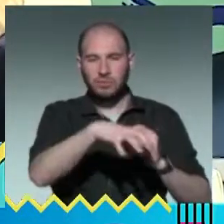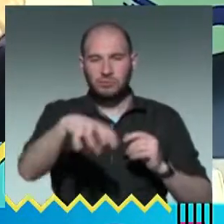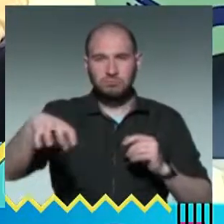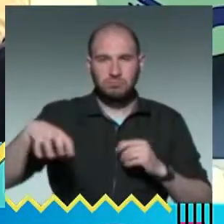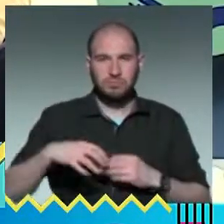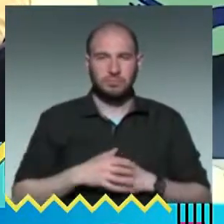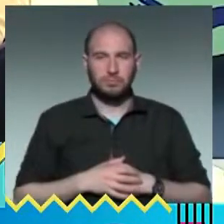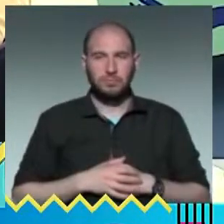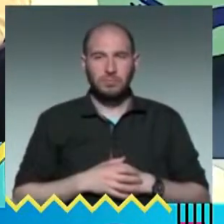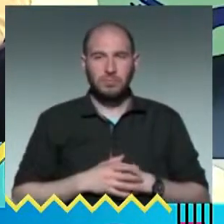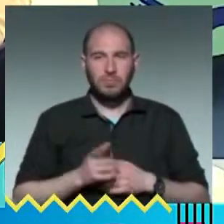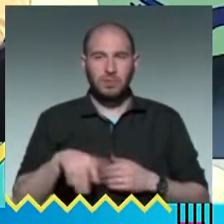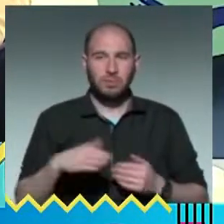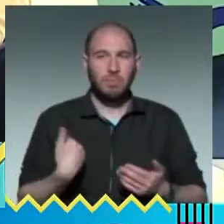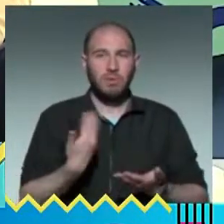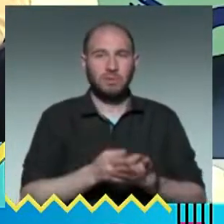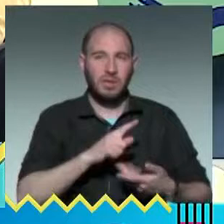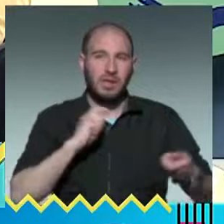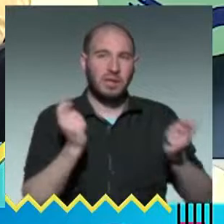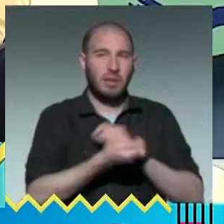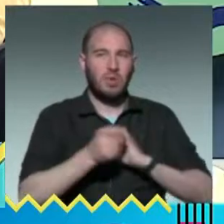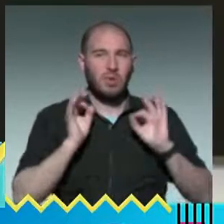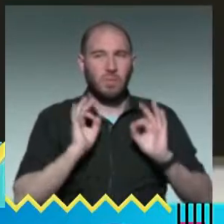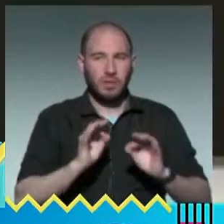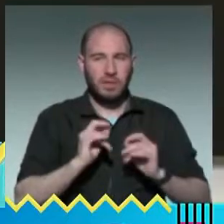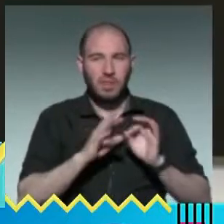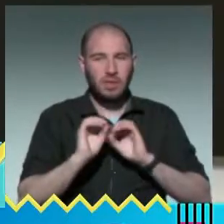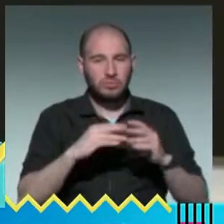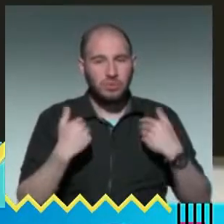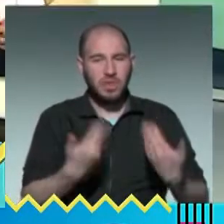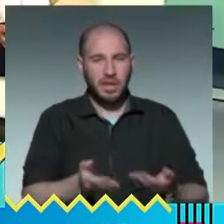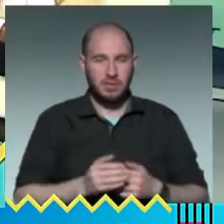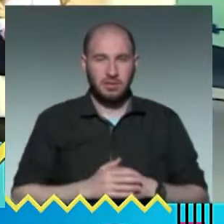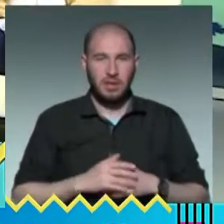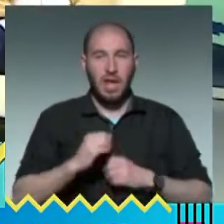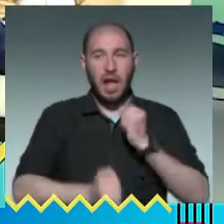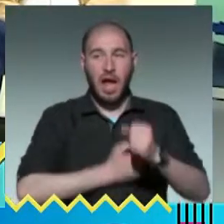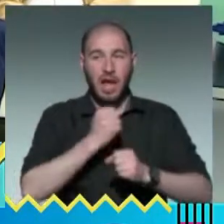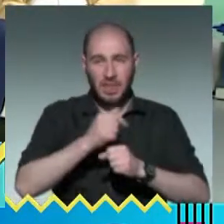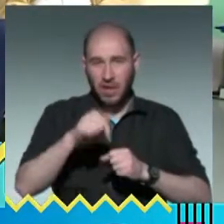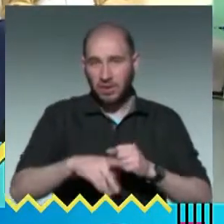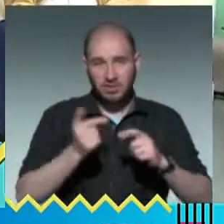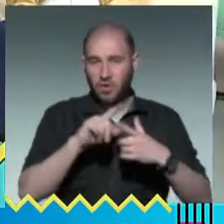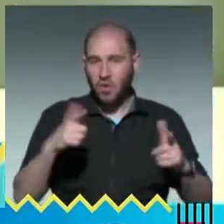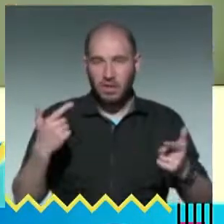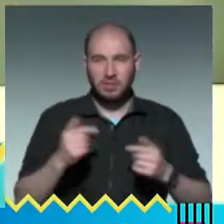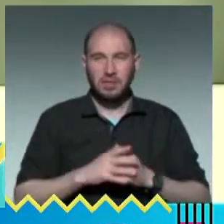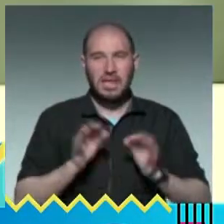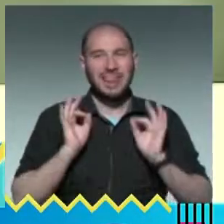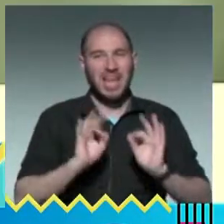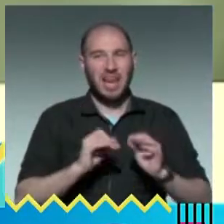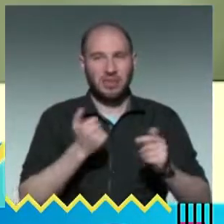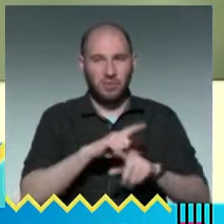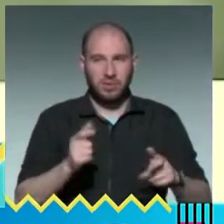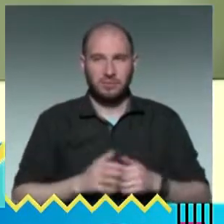sector y nos propusimos dar una reforma integral y dar la discusión. Una discusión que hasta acá no se había dado en forma integral,